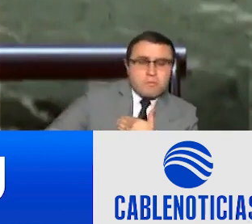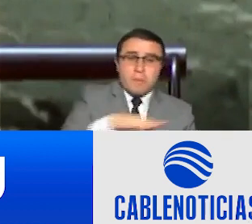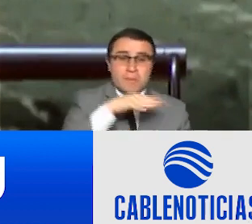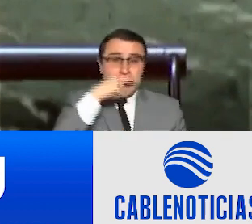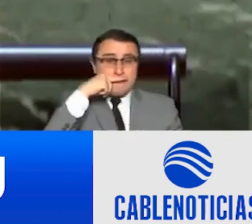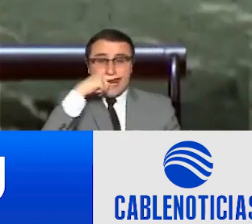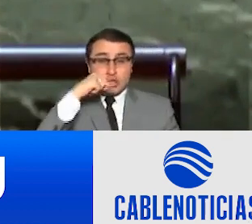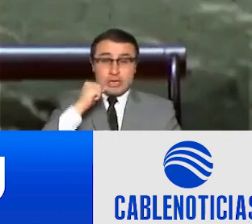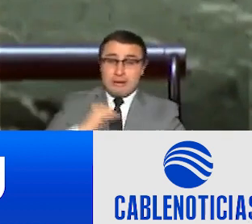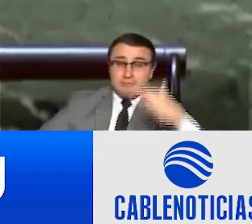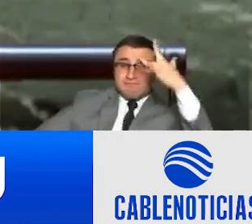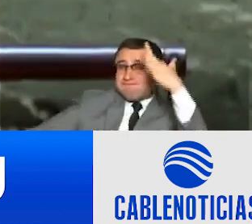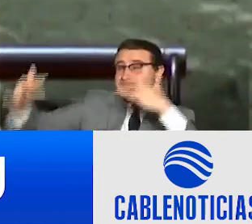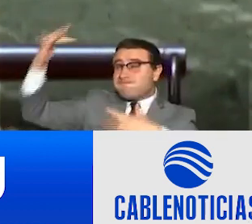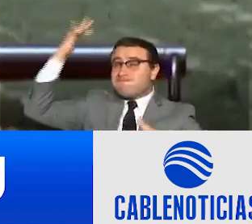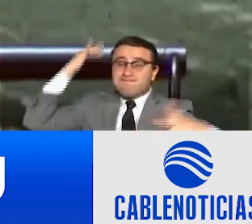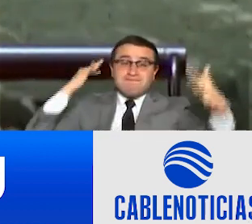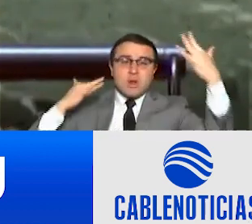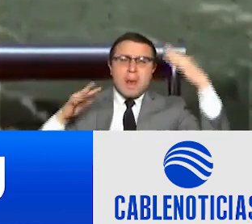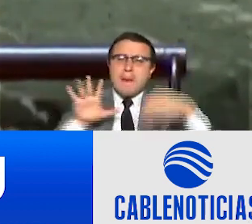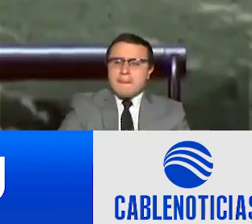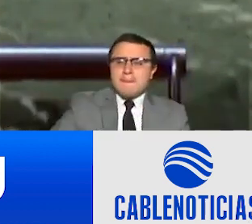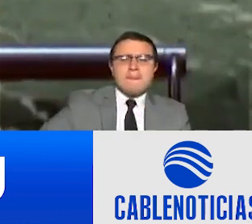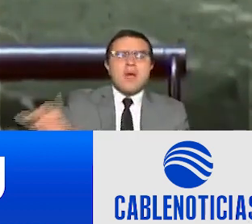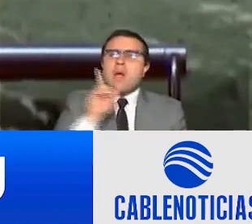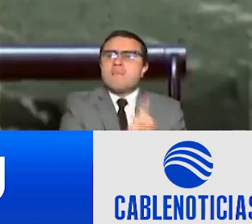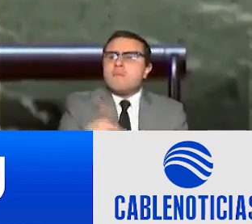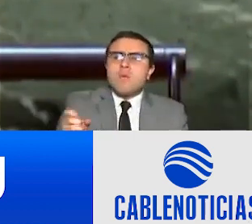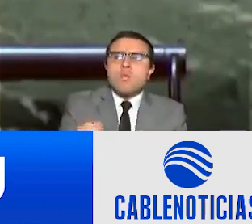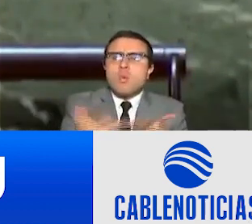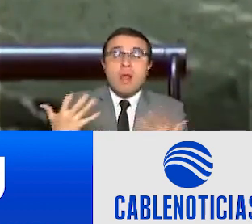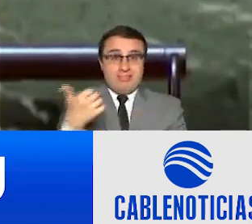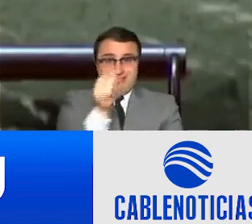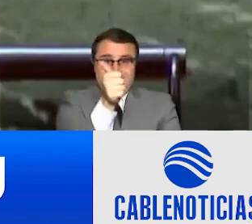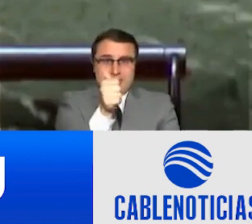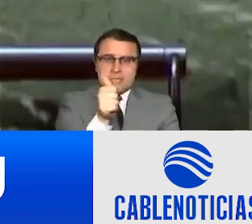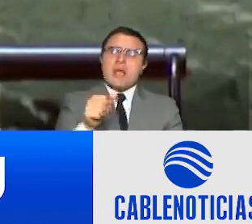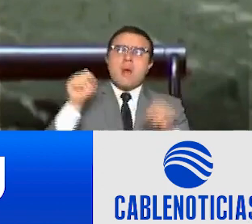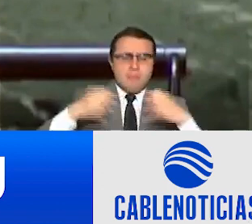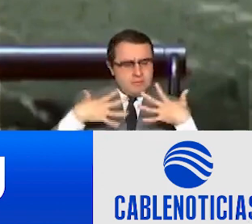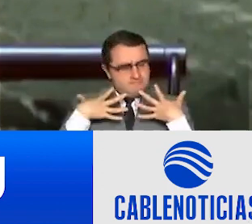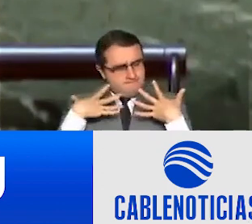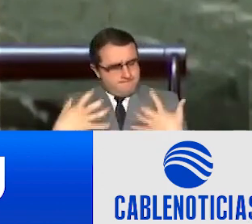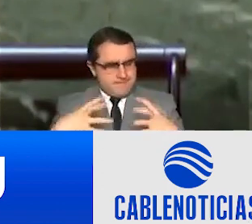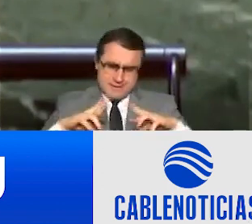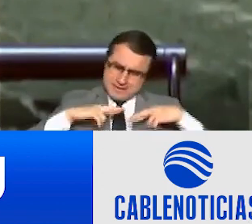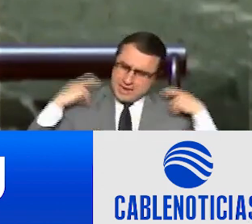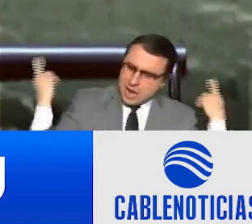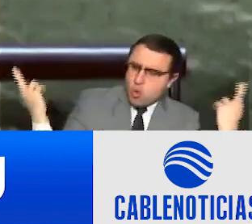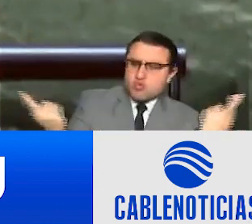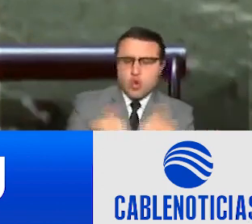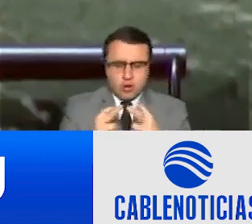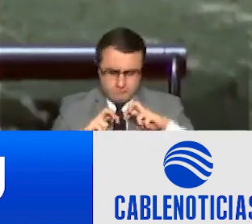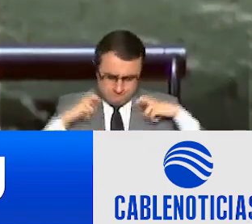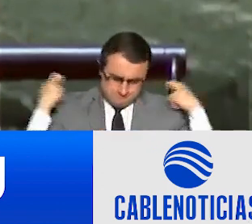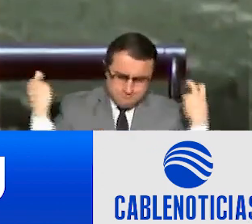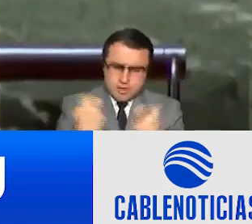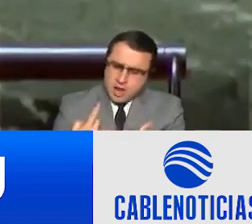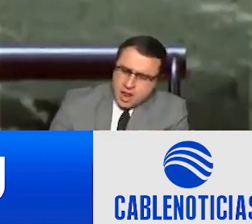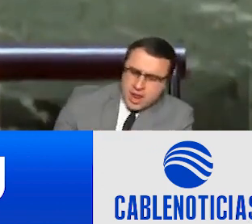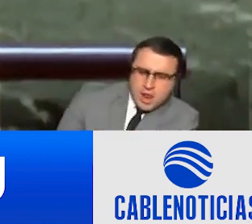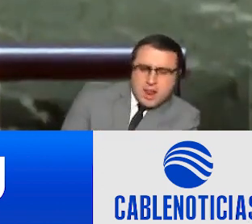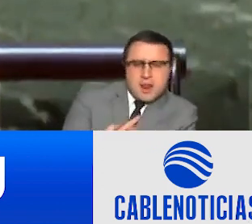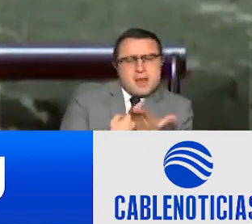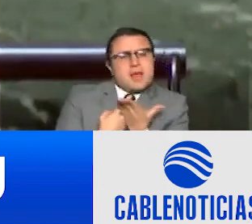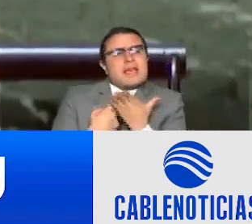la selva amazónica, 10 en total, para que se reúnan, para que puedan construir un programa